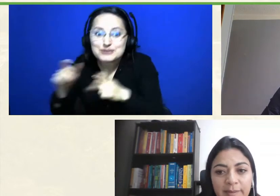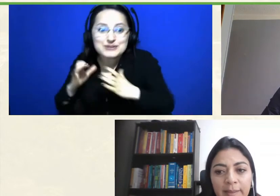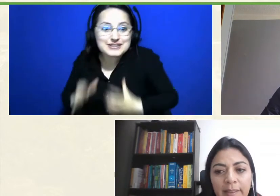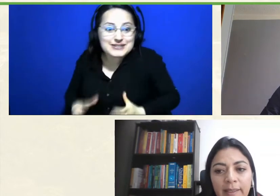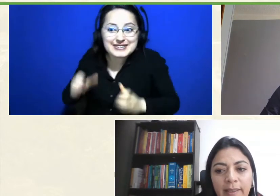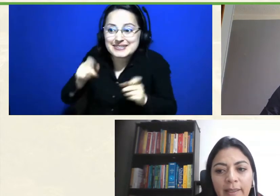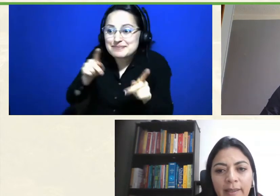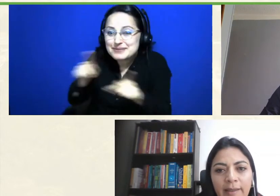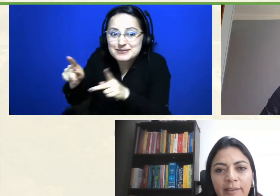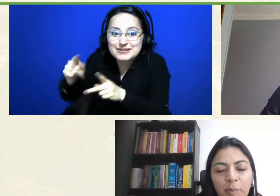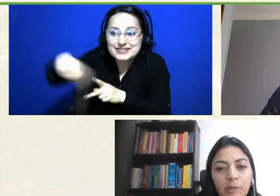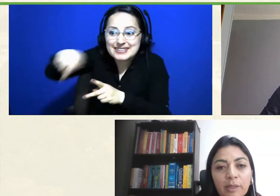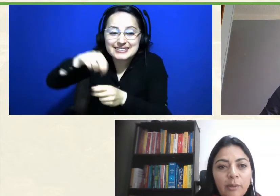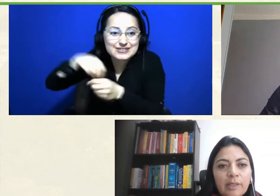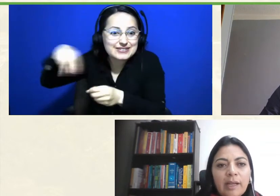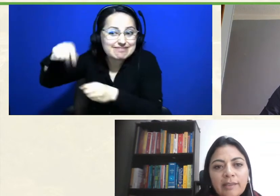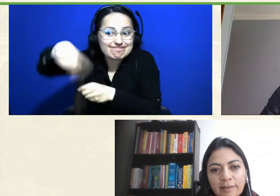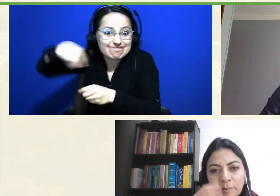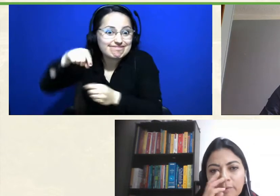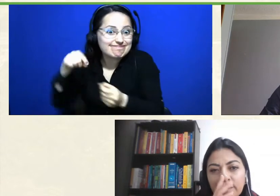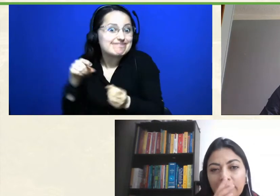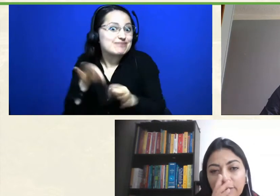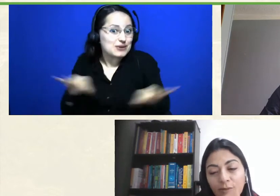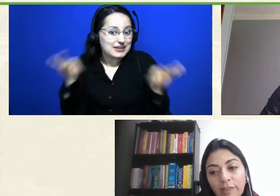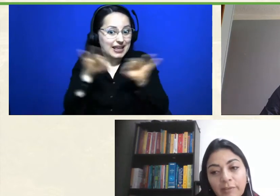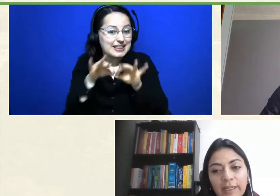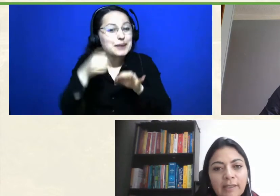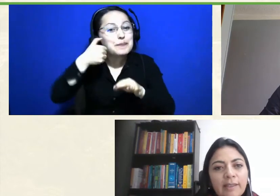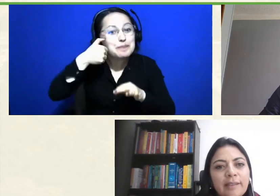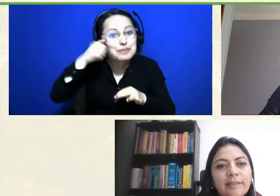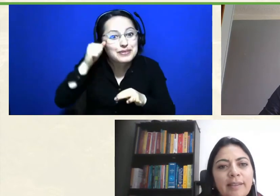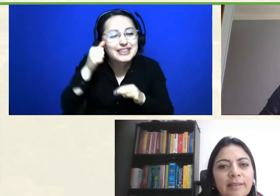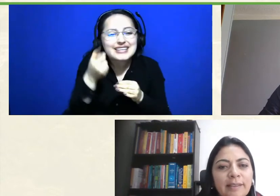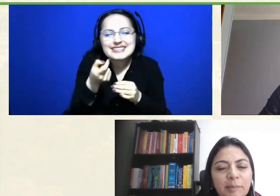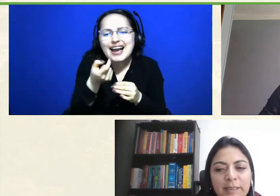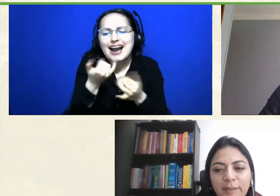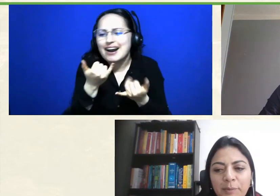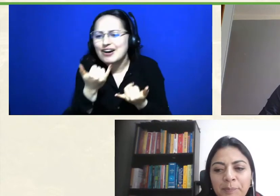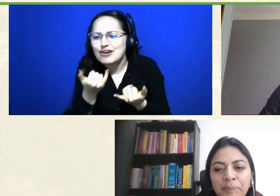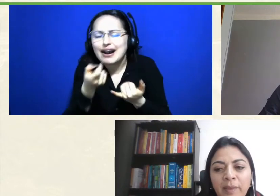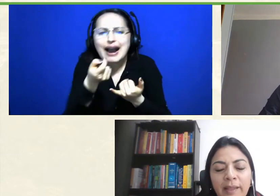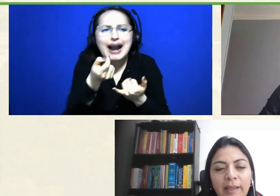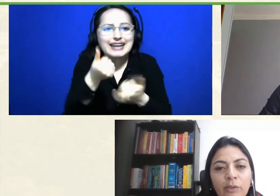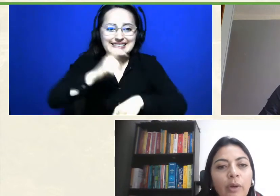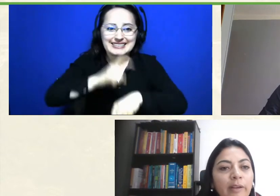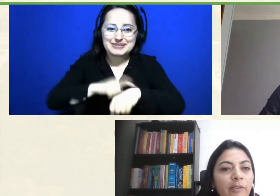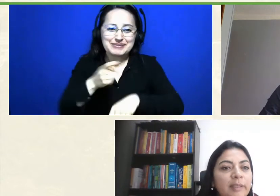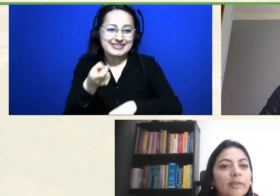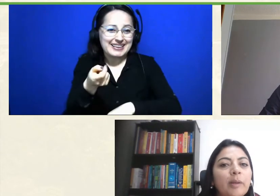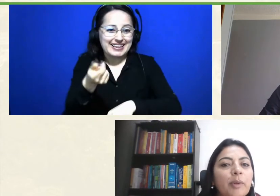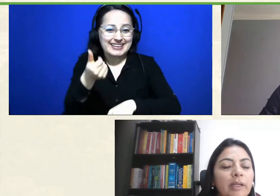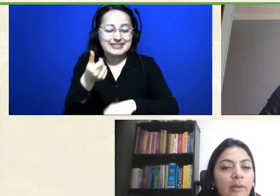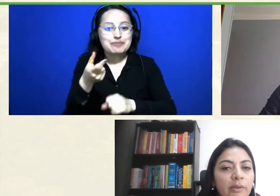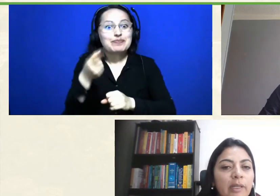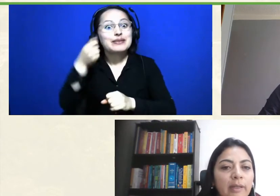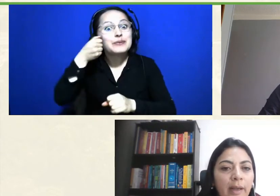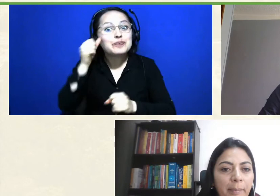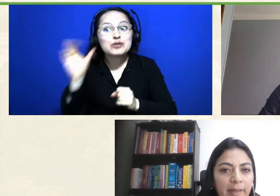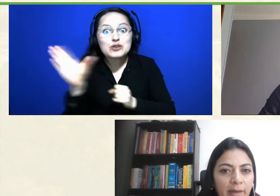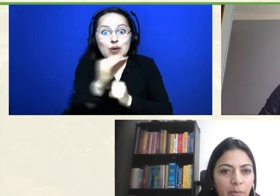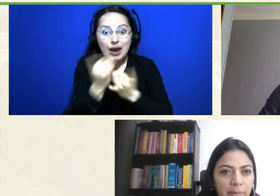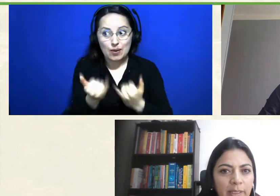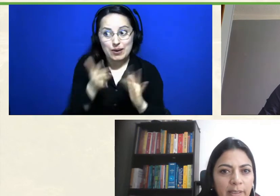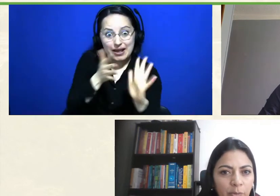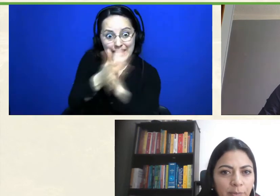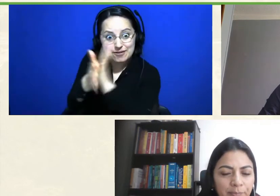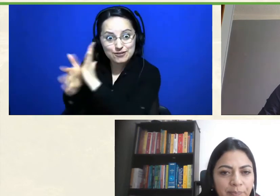programas. Es bueno recordar, ya estamos acercándonos al final de esta transmisión, que toda la información la pueden encontrar en la